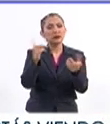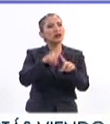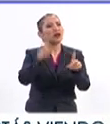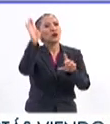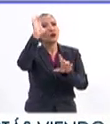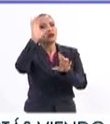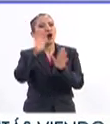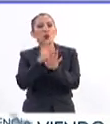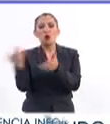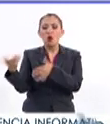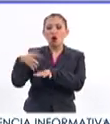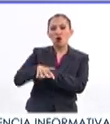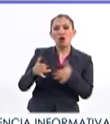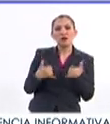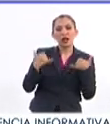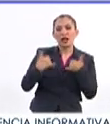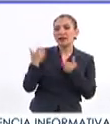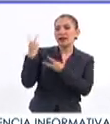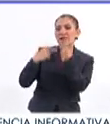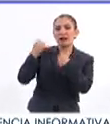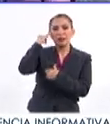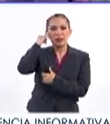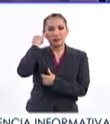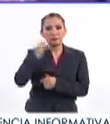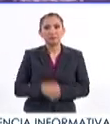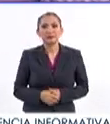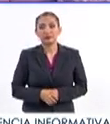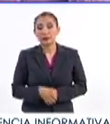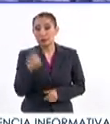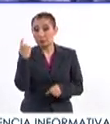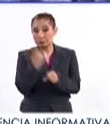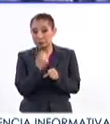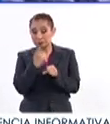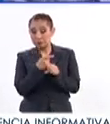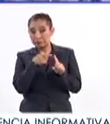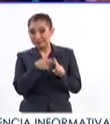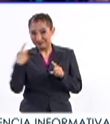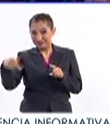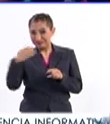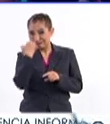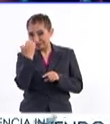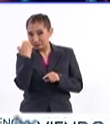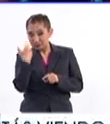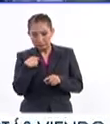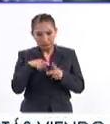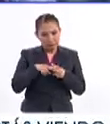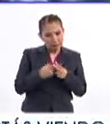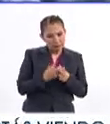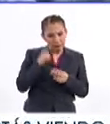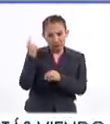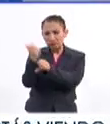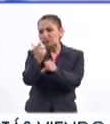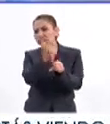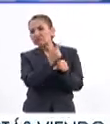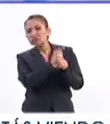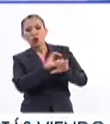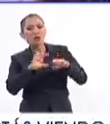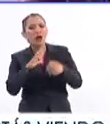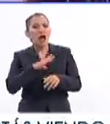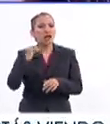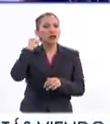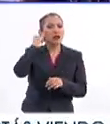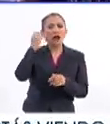interculturalidad en términos de la inclusión de jóvenes de origen indígena. En primera instancia, la institución se dio a la tarea de identificar a su